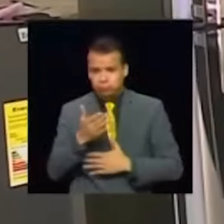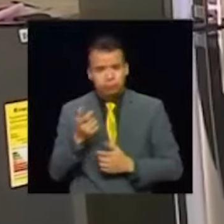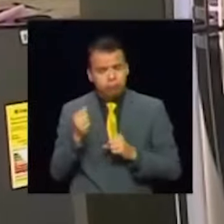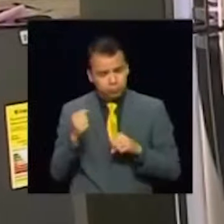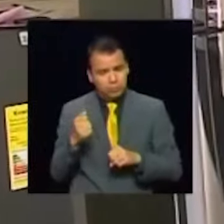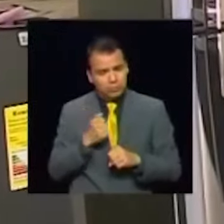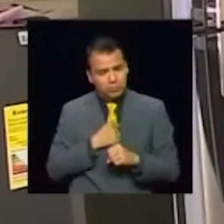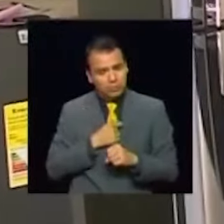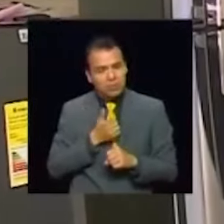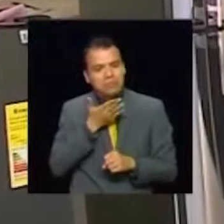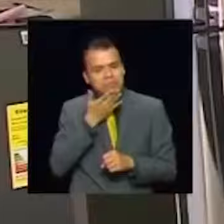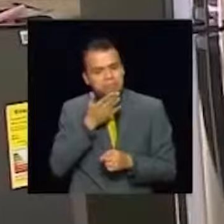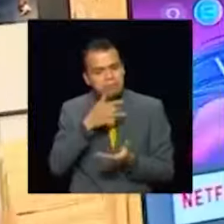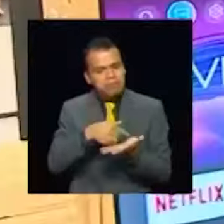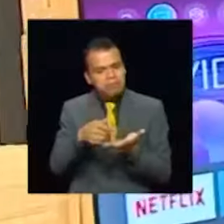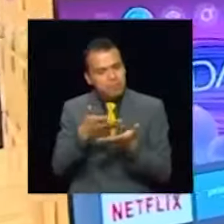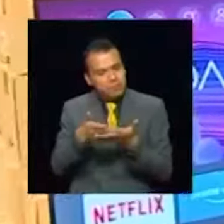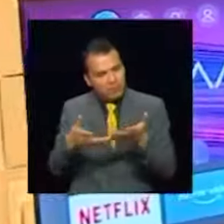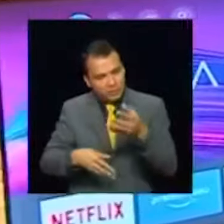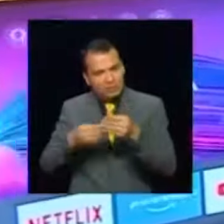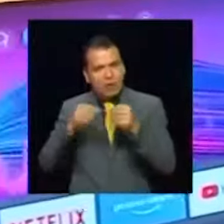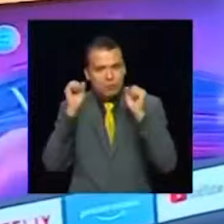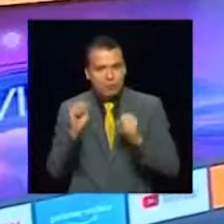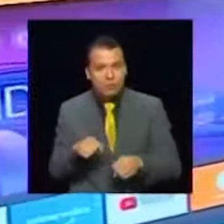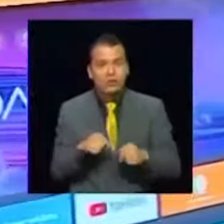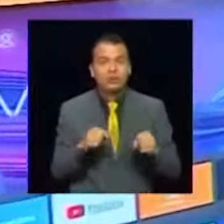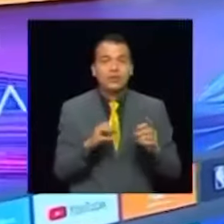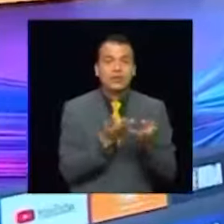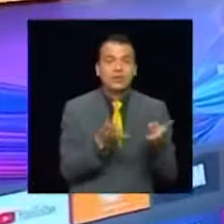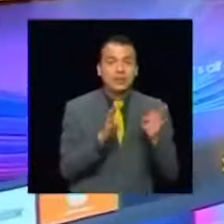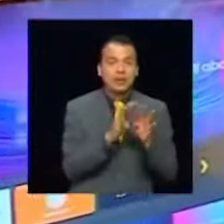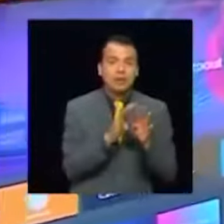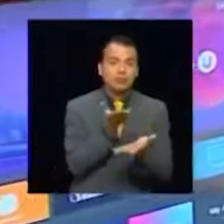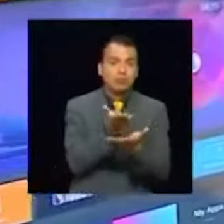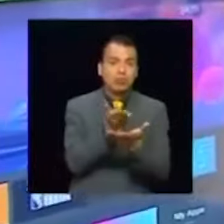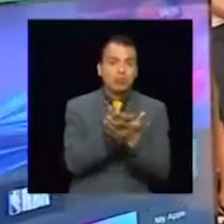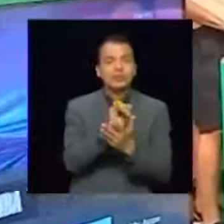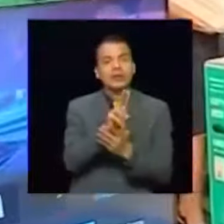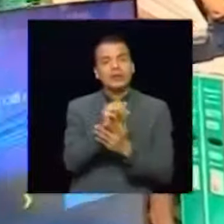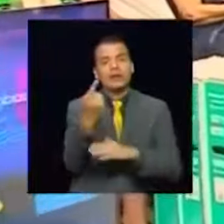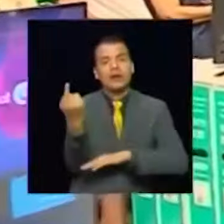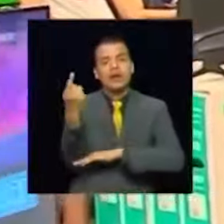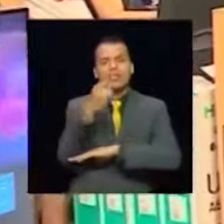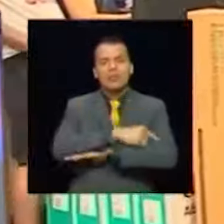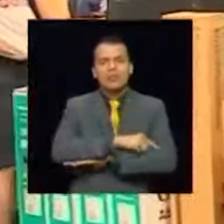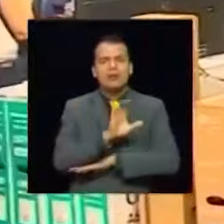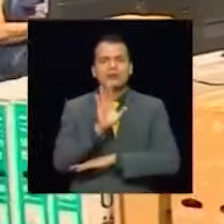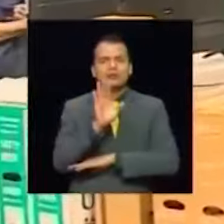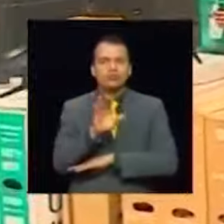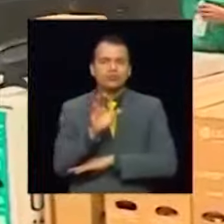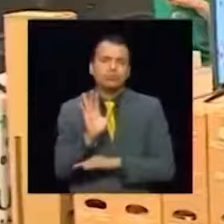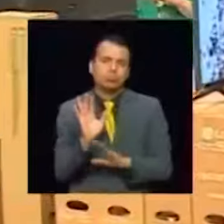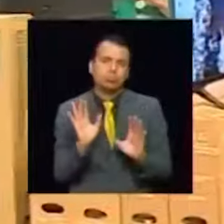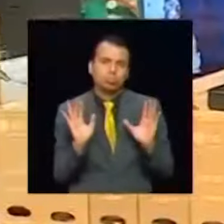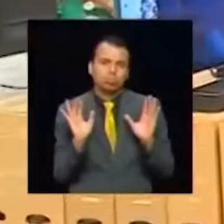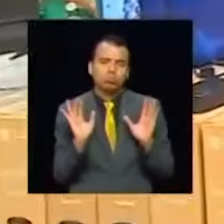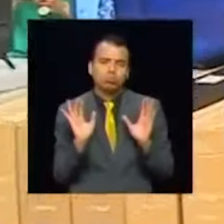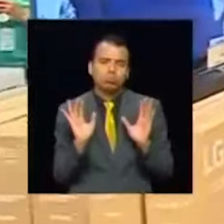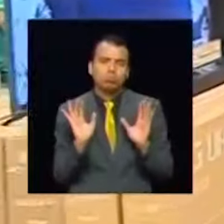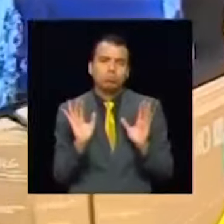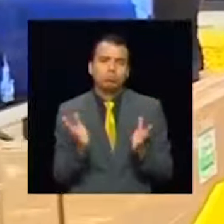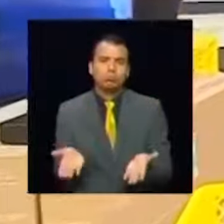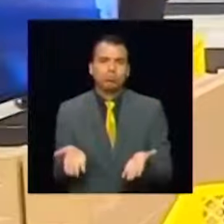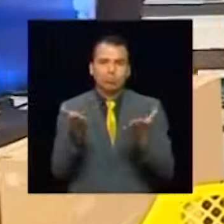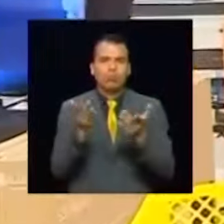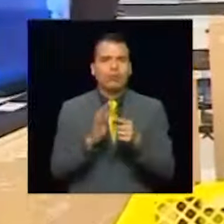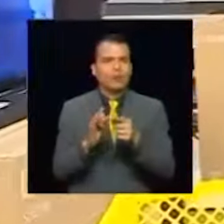a revivir el día sin IVA en el país. No obstante, existe incertidumbre ante la posibilidad de que el gobierno nacional pueda objetarlo, lo